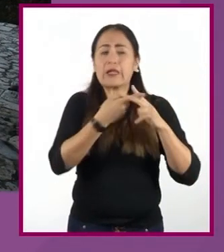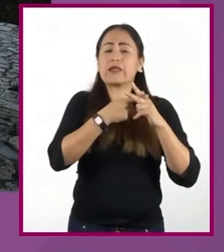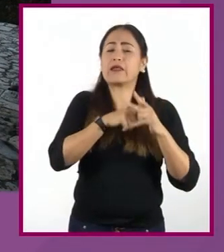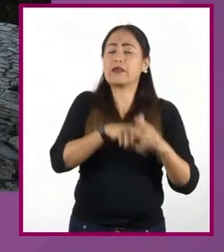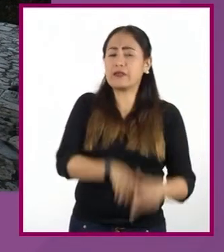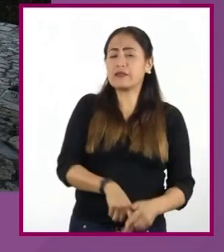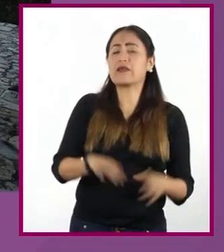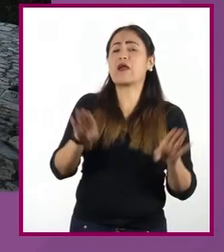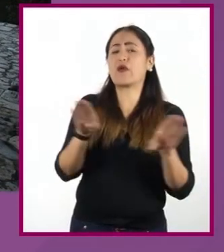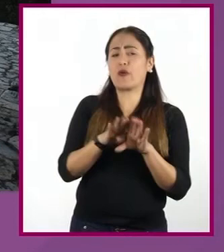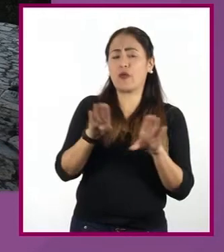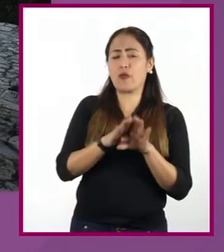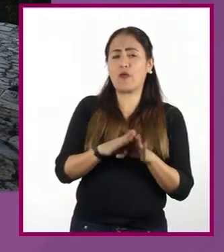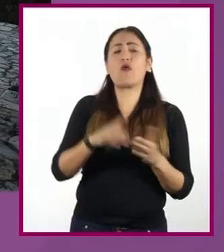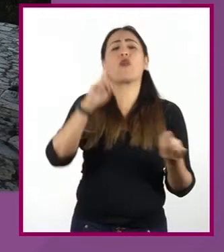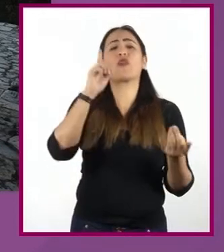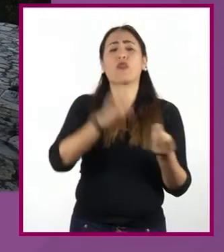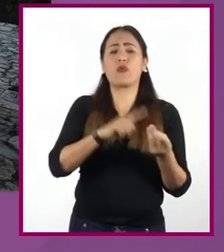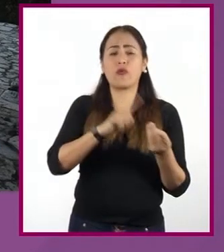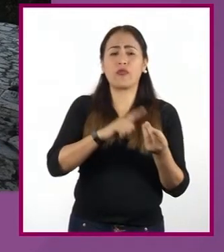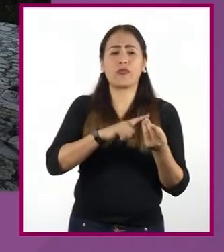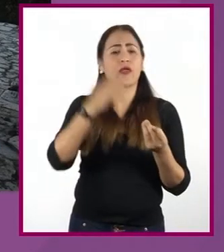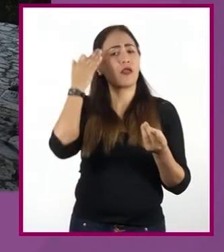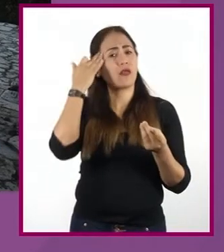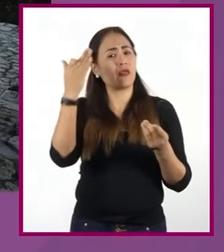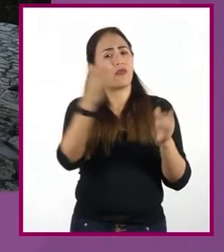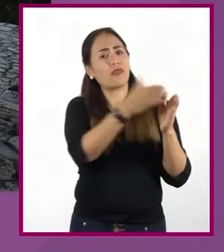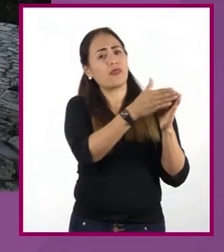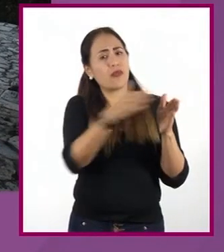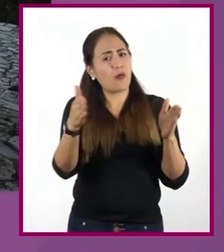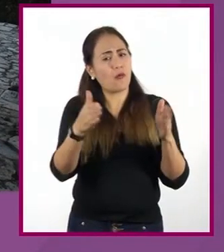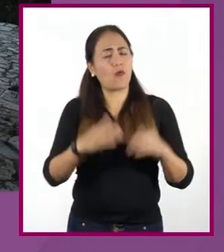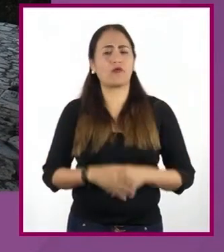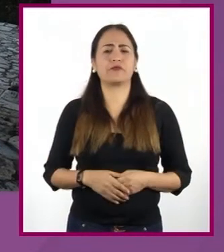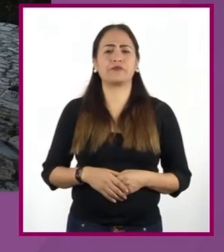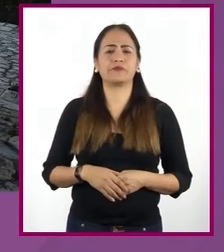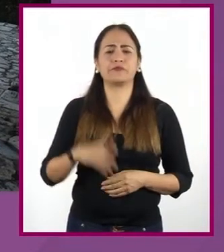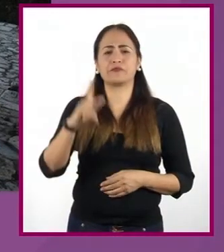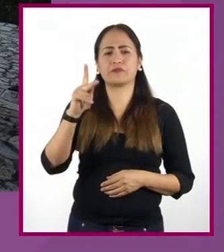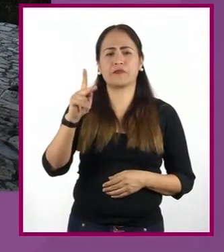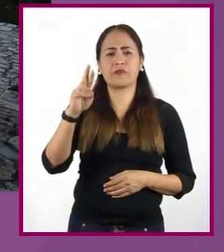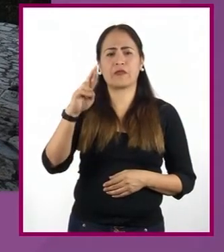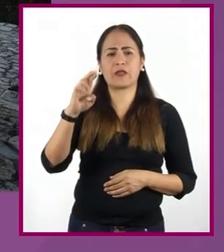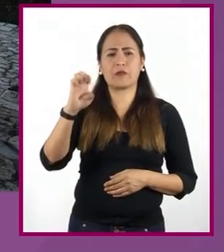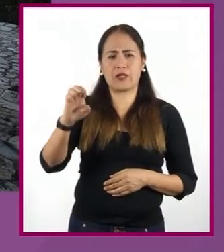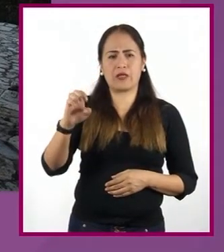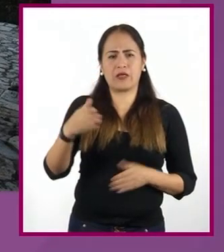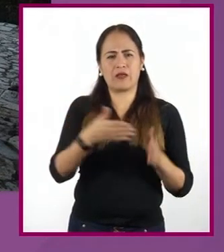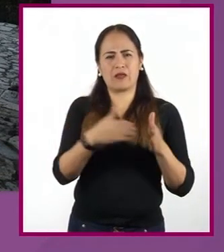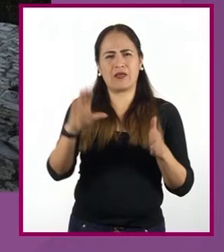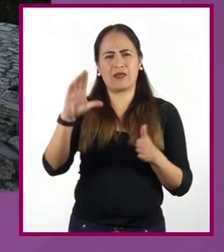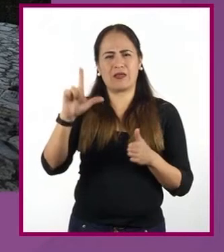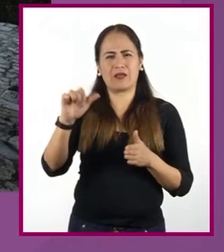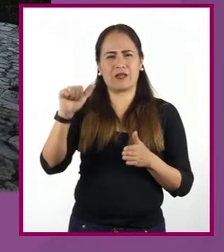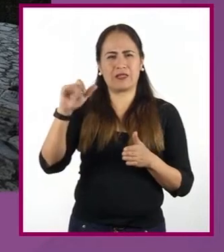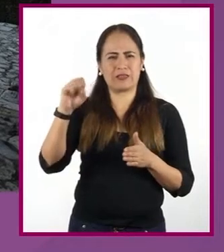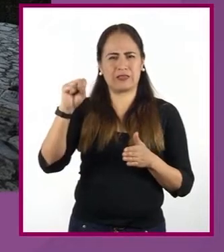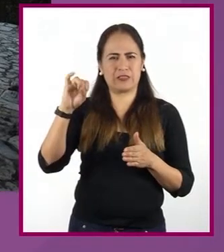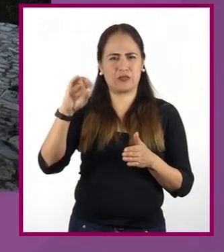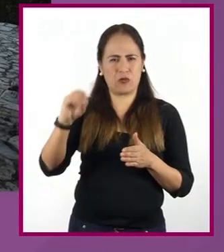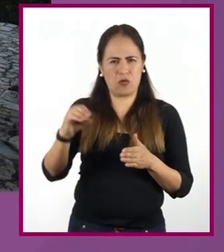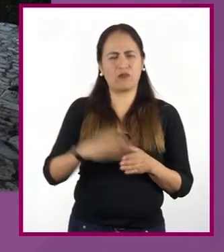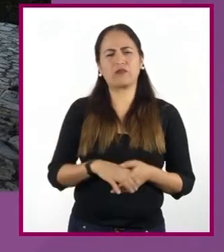ubicarlo histórica y geográficamente. Durante el Preclásico tardío, Palenque comenzó como una pequeña aldea